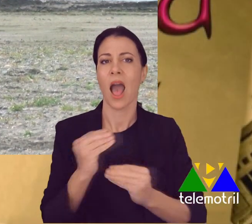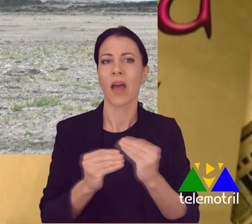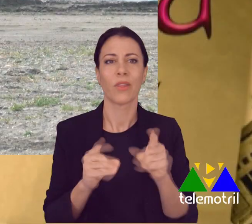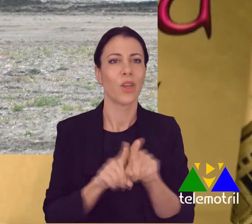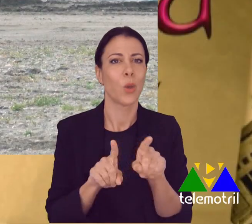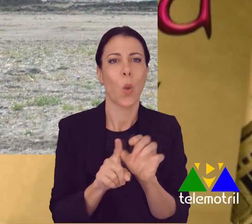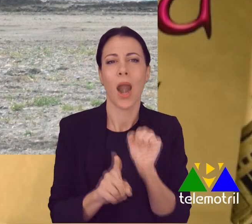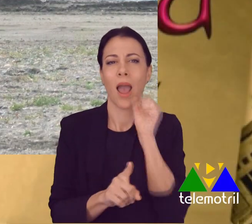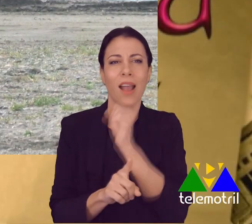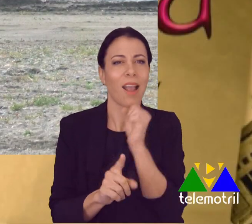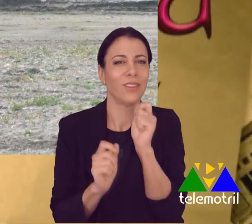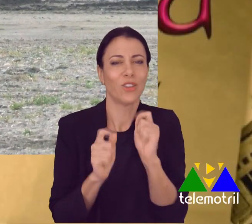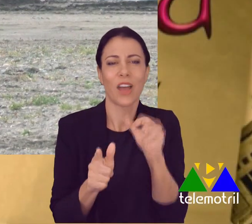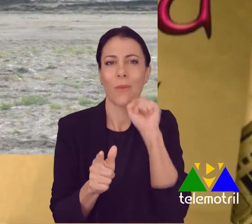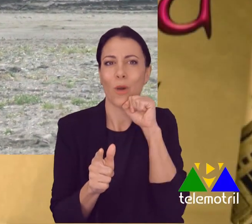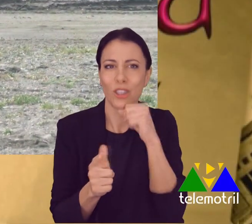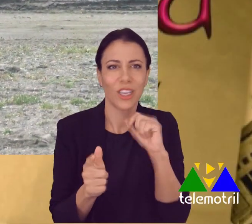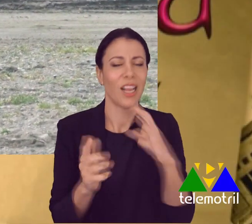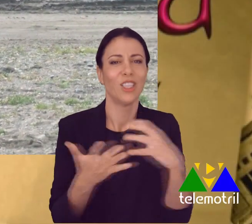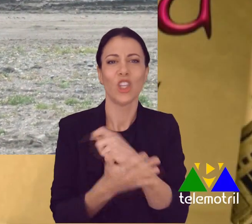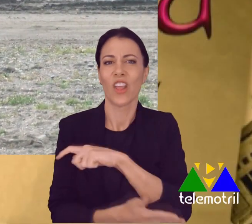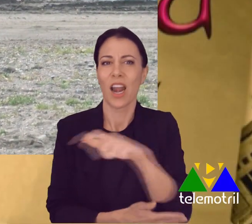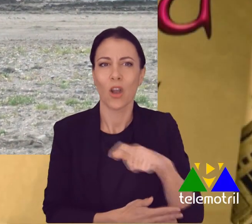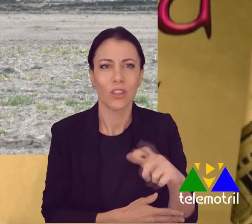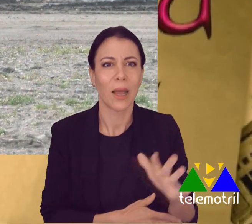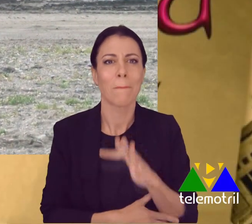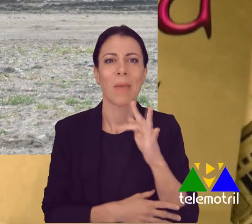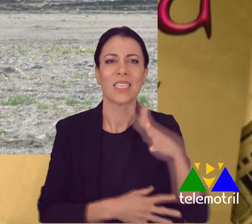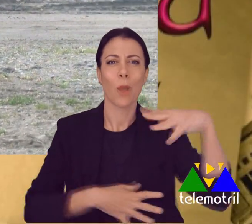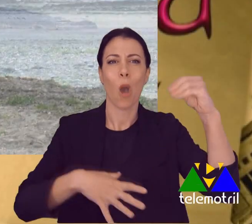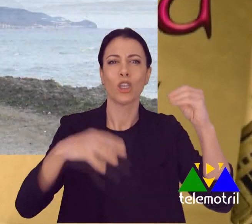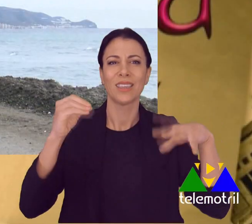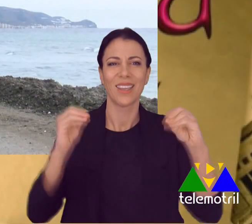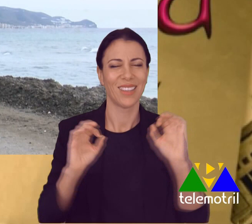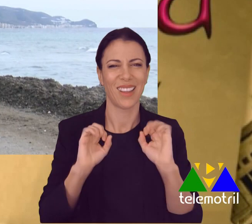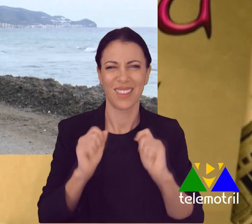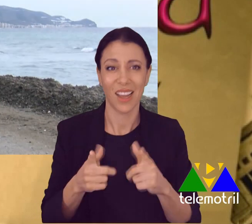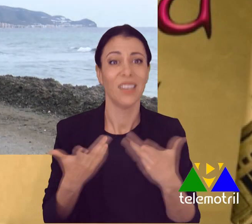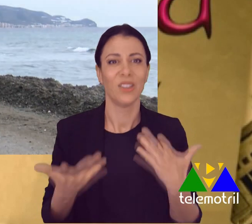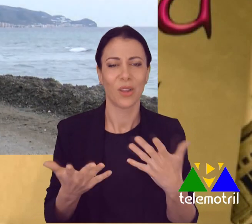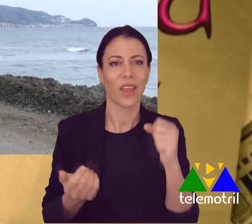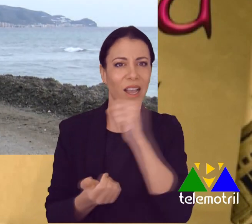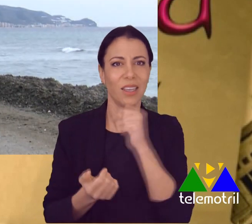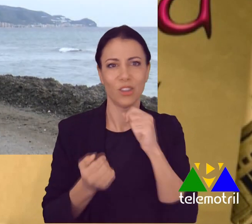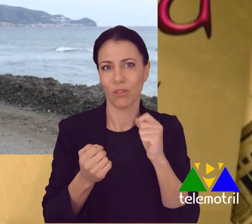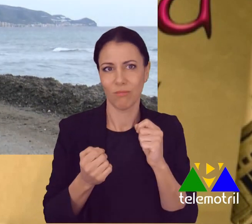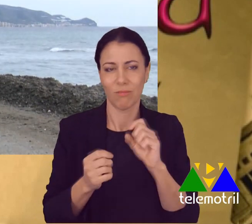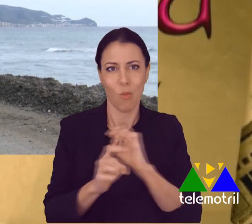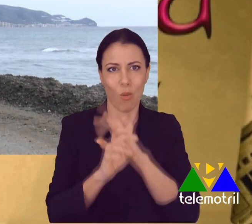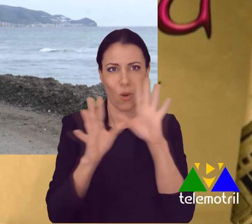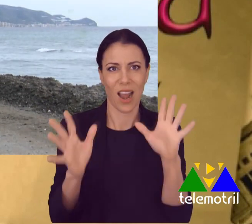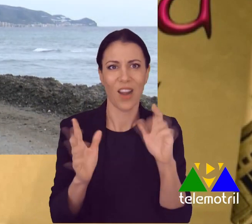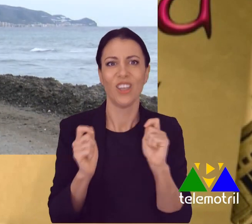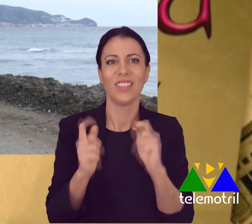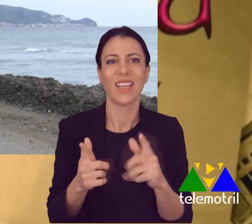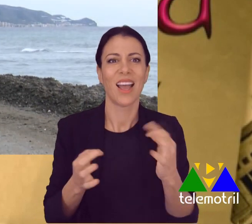hace un canto a su costa, y hace un canto a los montes que la rodean, a Motril, y hace un canto evidentemente pues